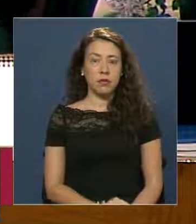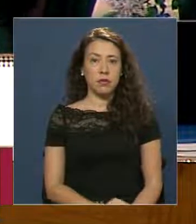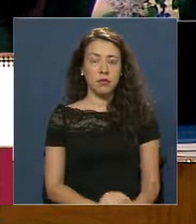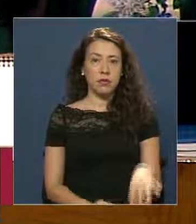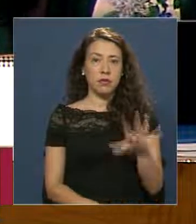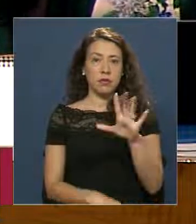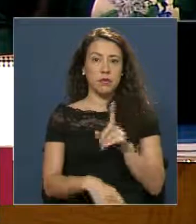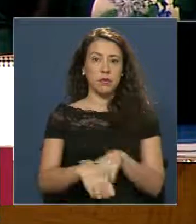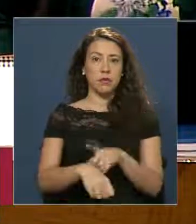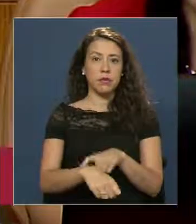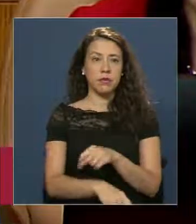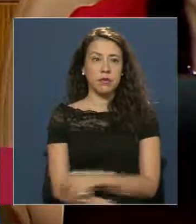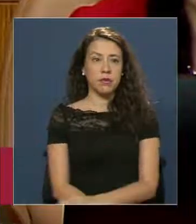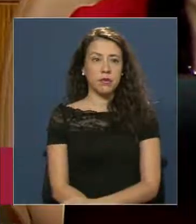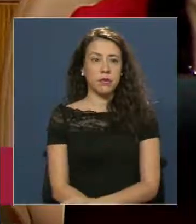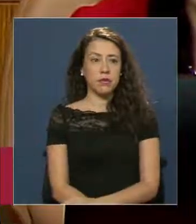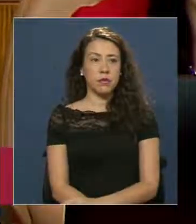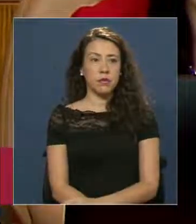por 5 minutos.